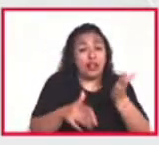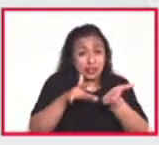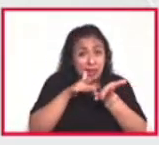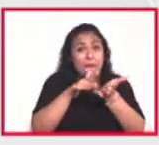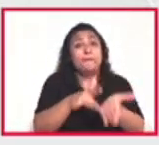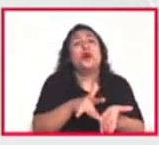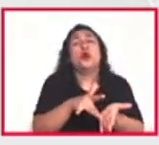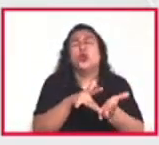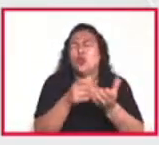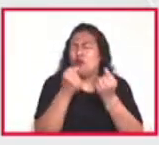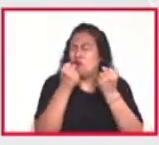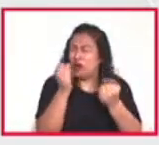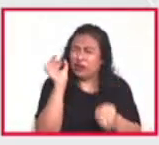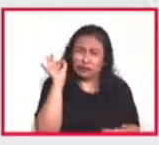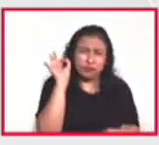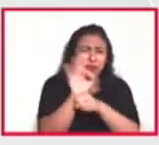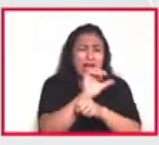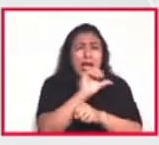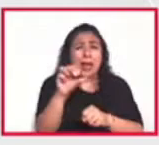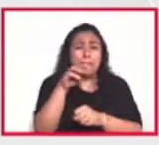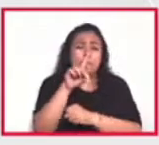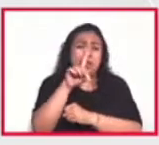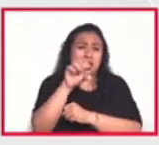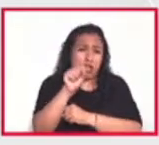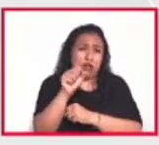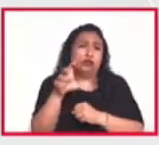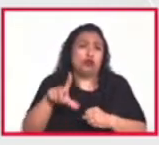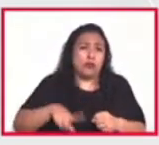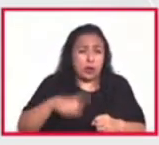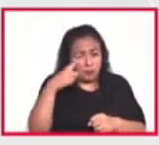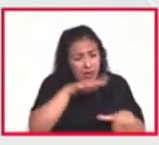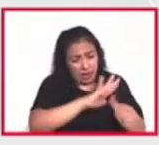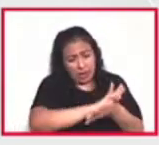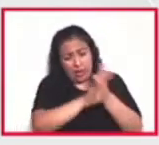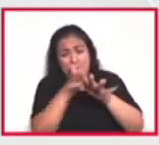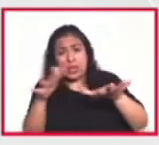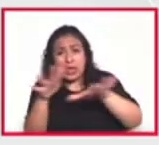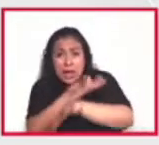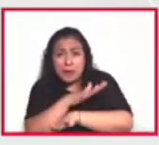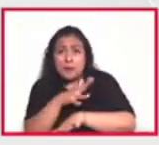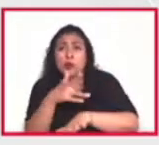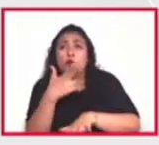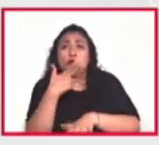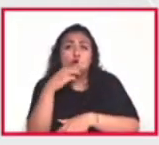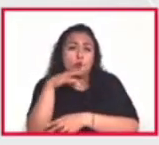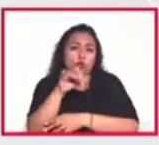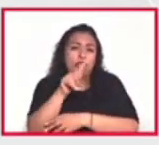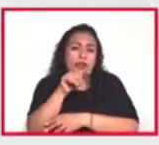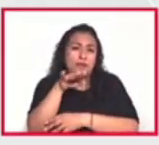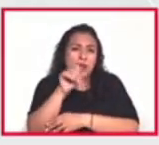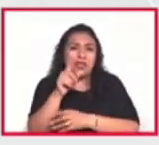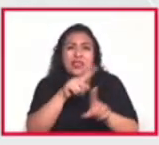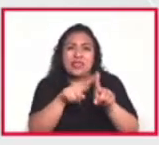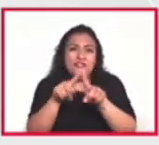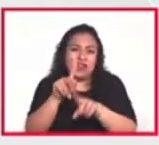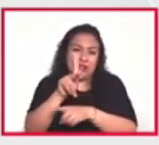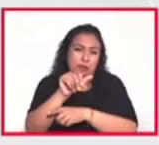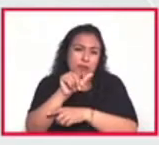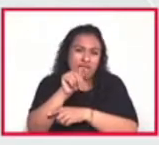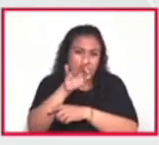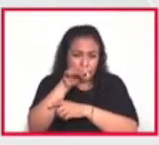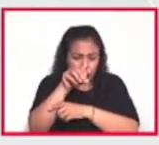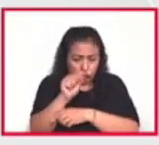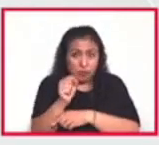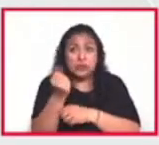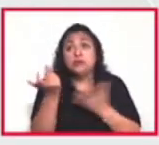brutal, fortísimo a los medios públicos para dar ese salto a medios multimedia, multiplataforma. Y algún